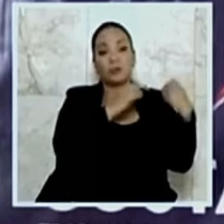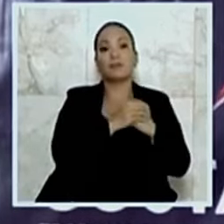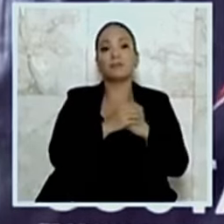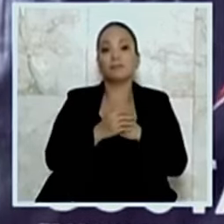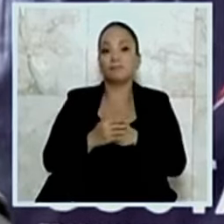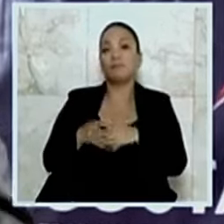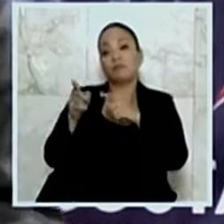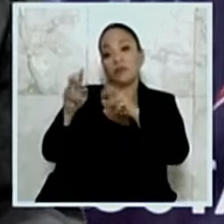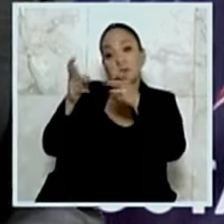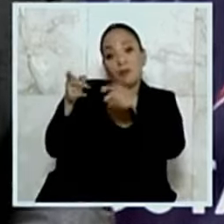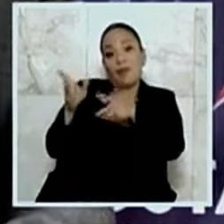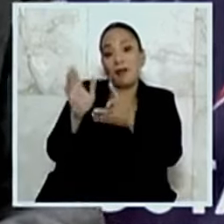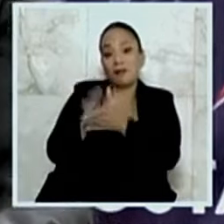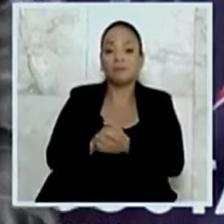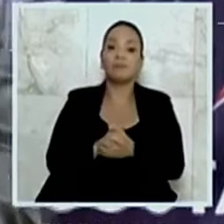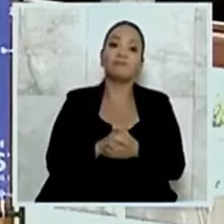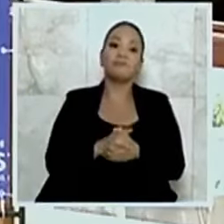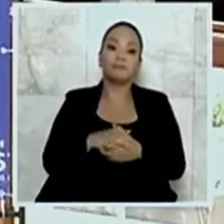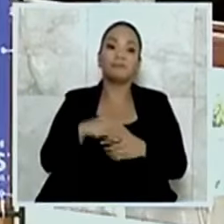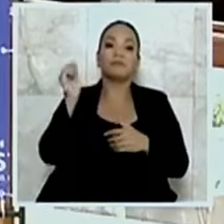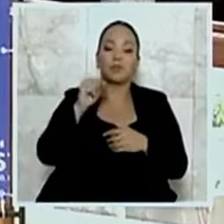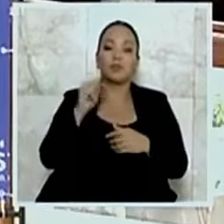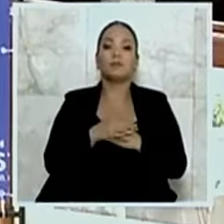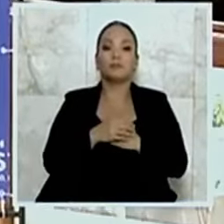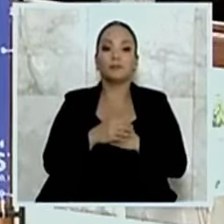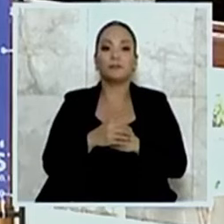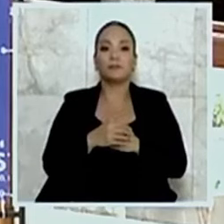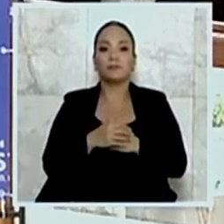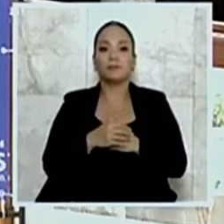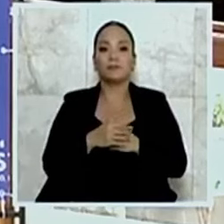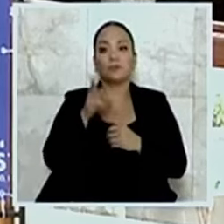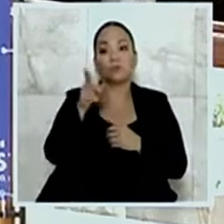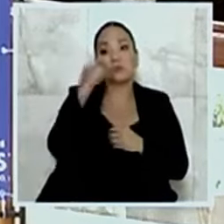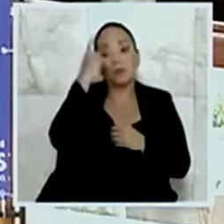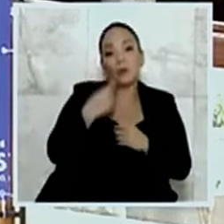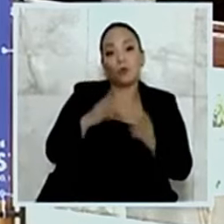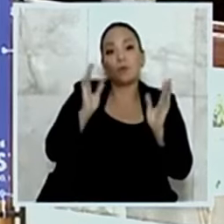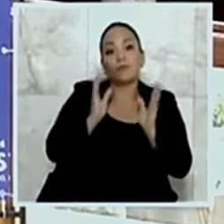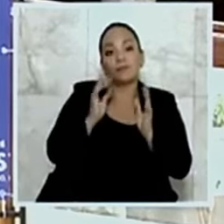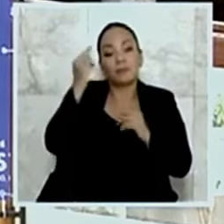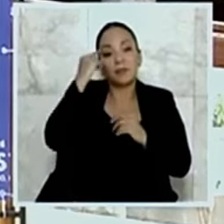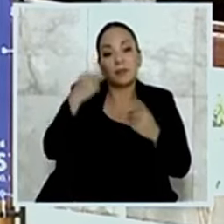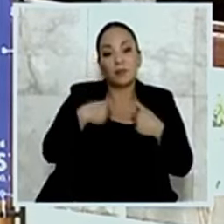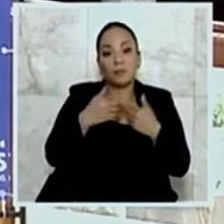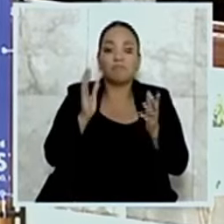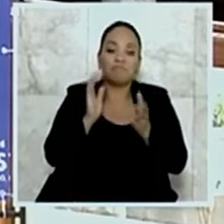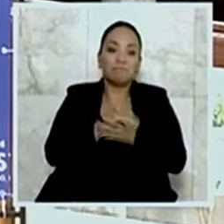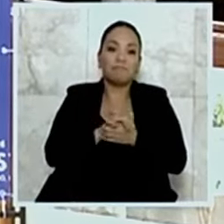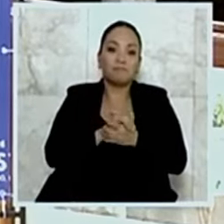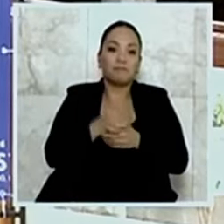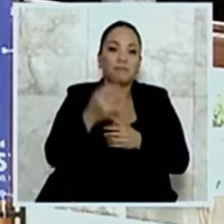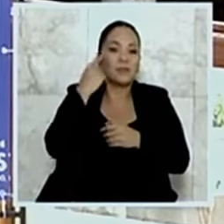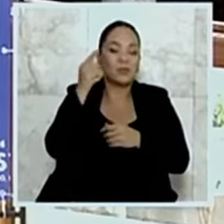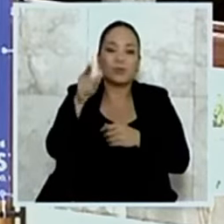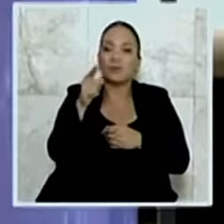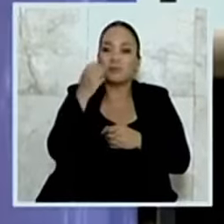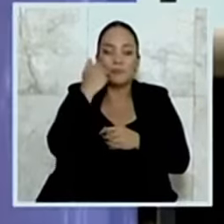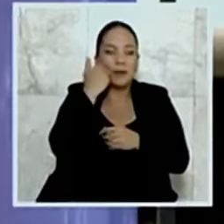a demostrar su inocencia respecto de este cargo y va a tener que demandar a quien tenga que demandar. Para Eso que es tema de